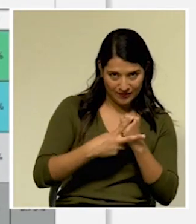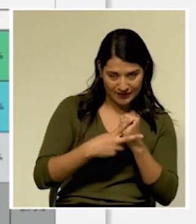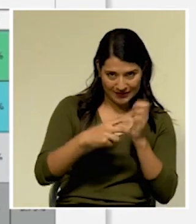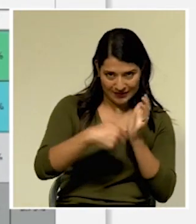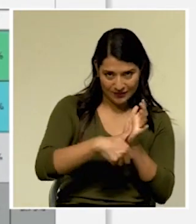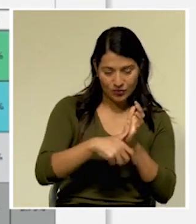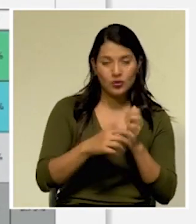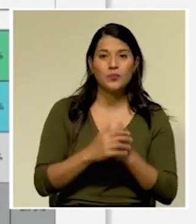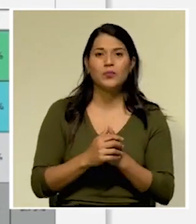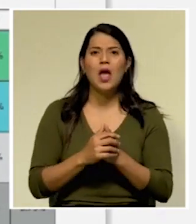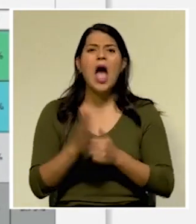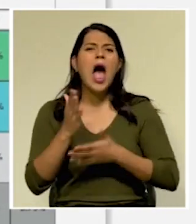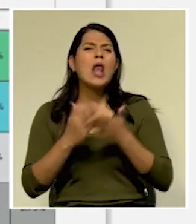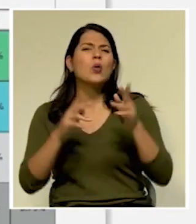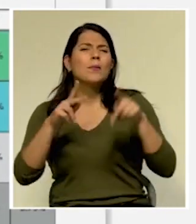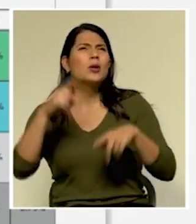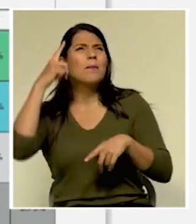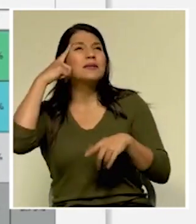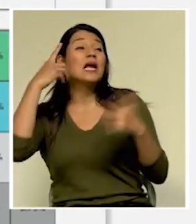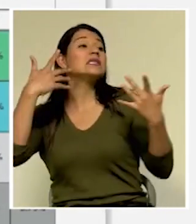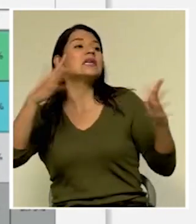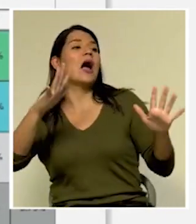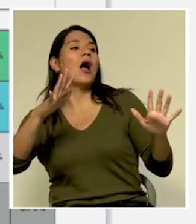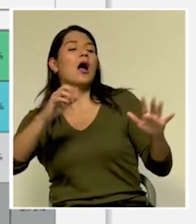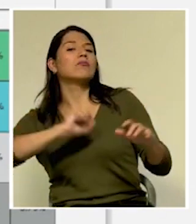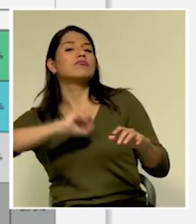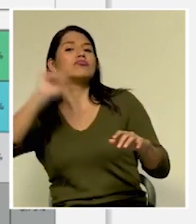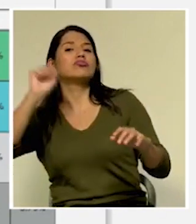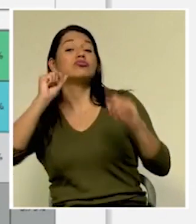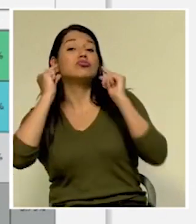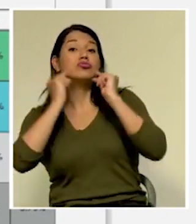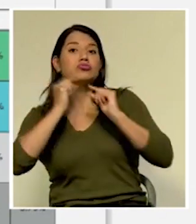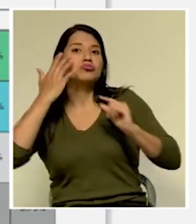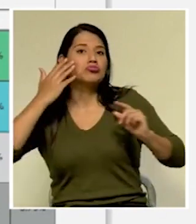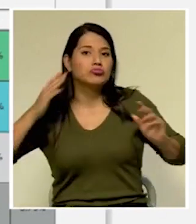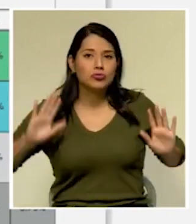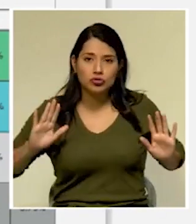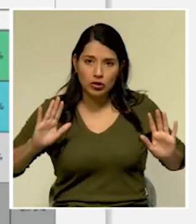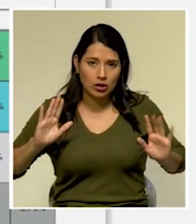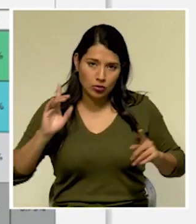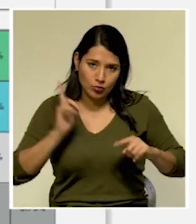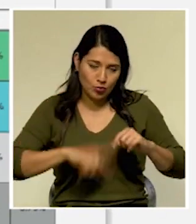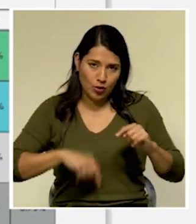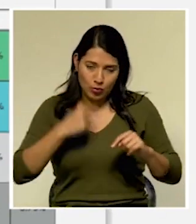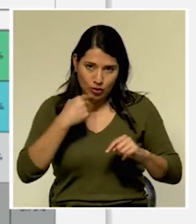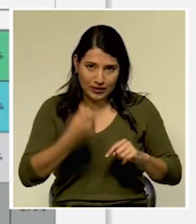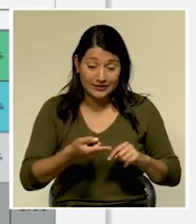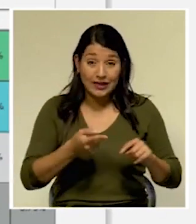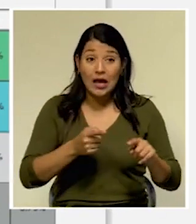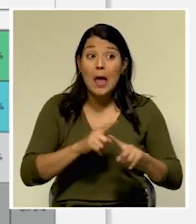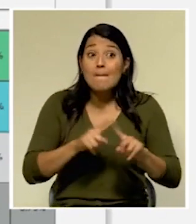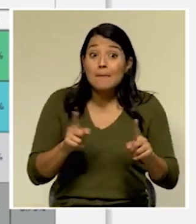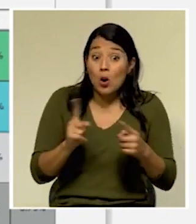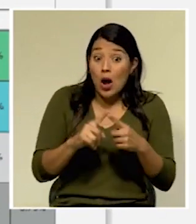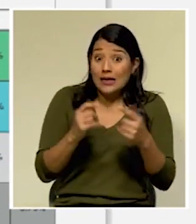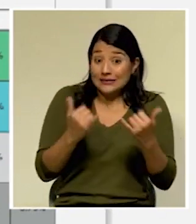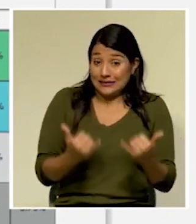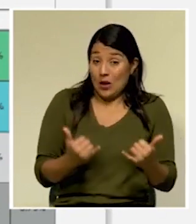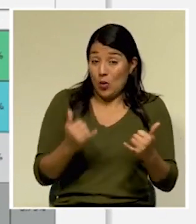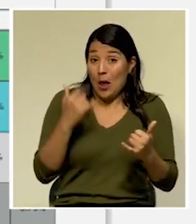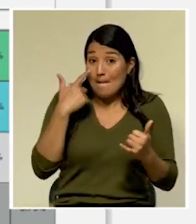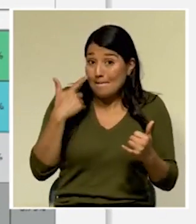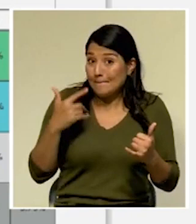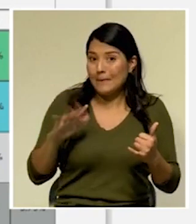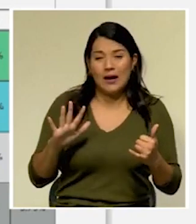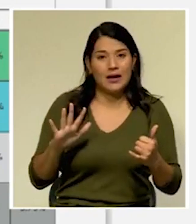mucha gente que dice, ya está, ganó Rodrigo Chávez. Bueno, no sabemos, ¿verdad? Esto no podríamos asegurarlo a pie juntillas hoy. Lo que sí sabemos es que hay una tendencia a que no baje